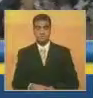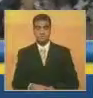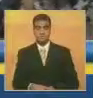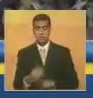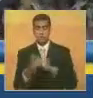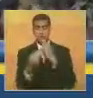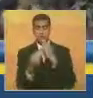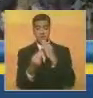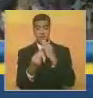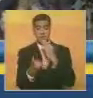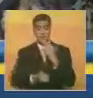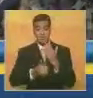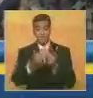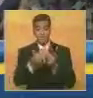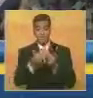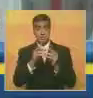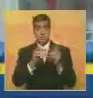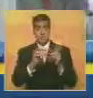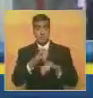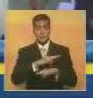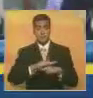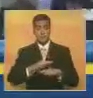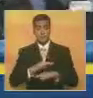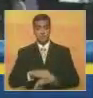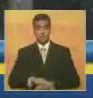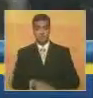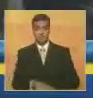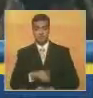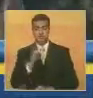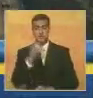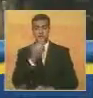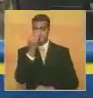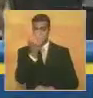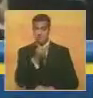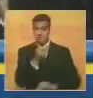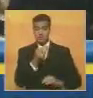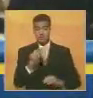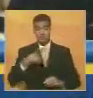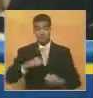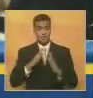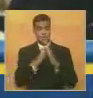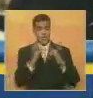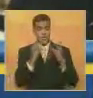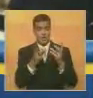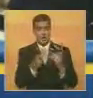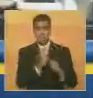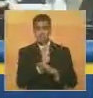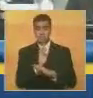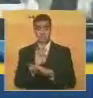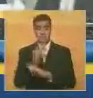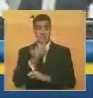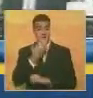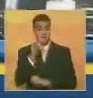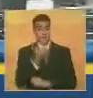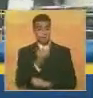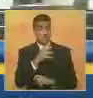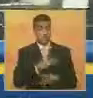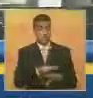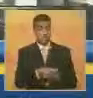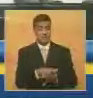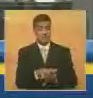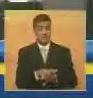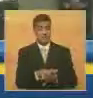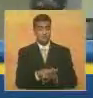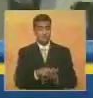un diálogo más cercano con la nueva ministra. Ramírez también aseguró que ya se han tomado todas las medidas de seguridad para garantizar la integridad de los